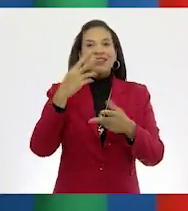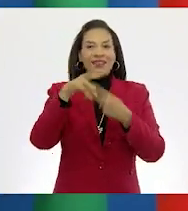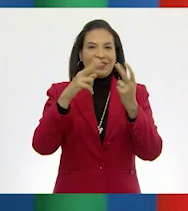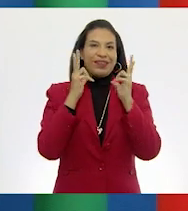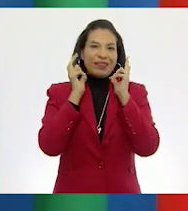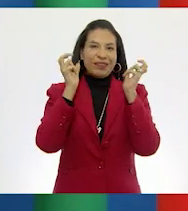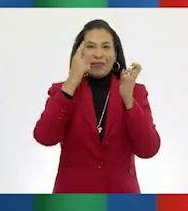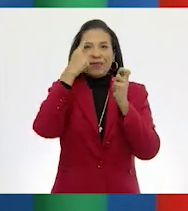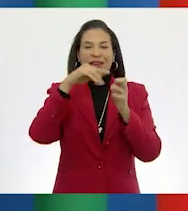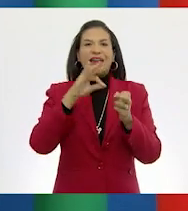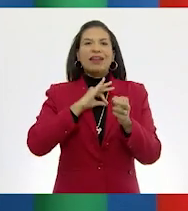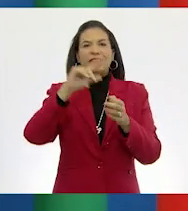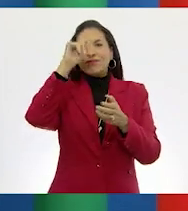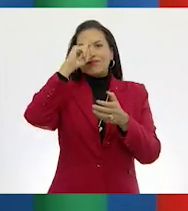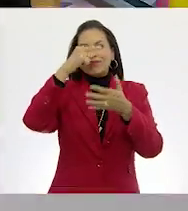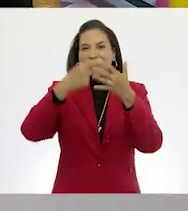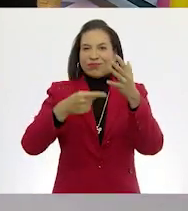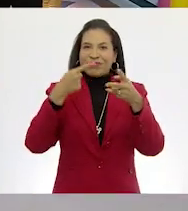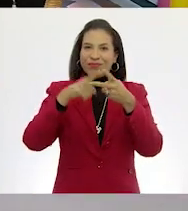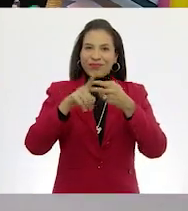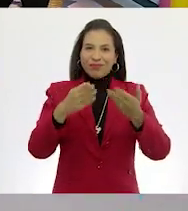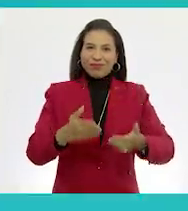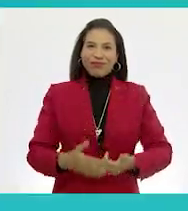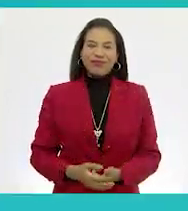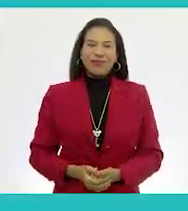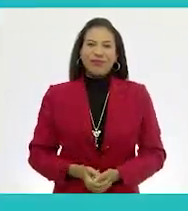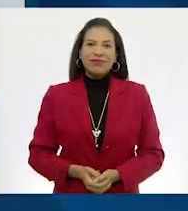con Ajo Listo para que nos dé un consejo. Comenzamos.